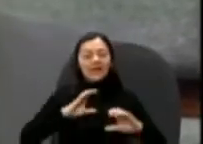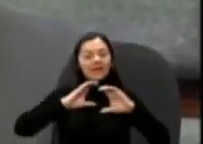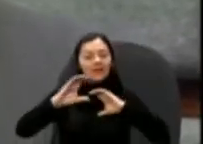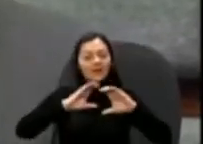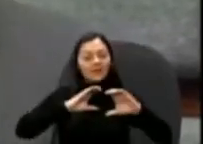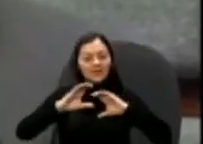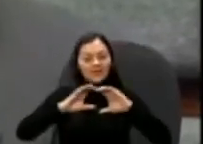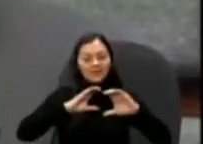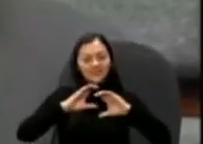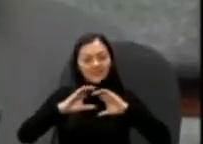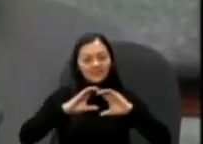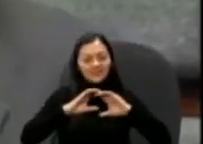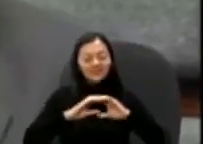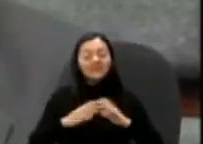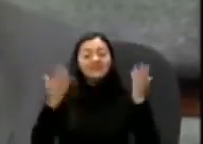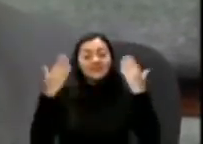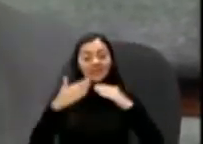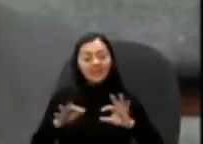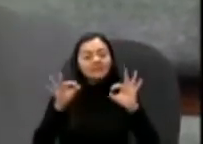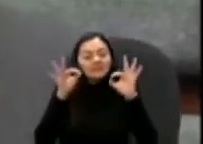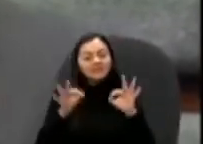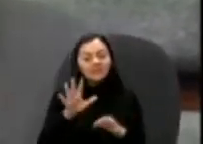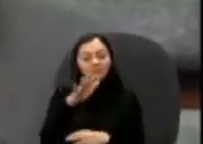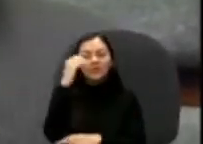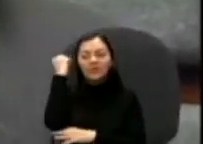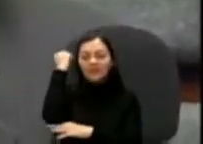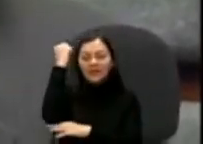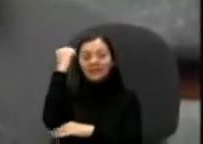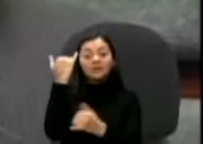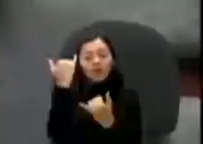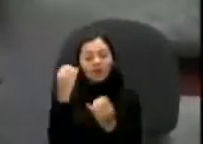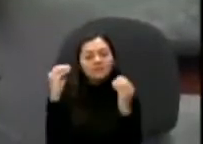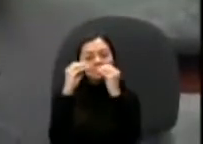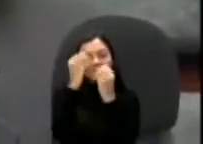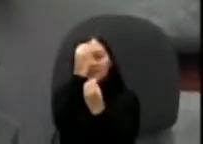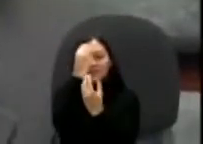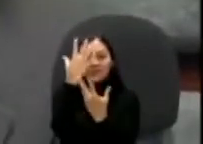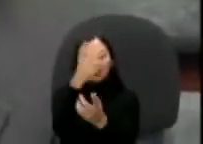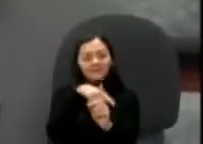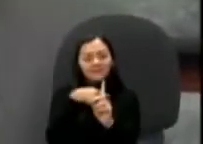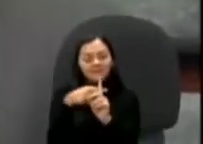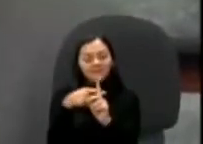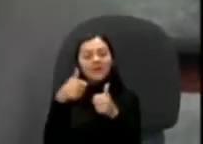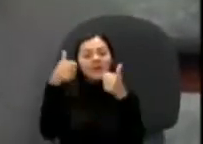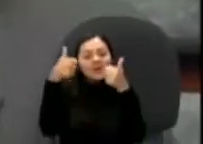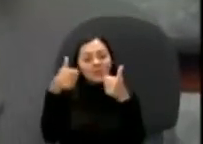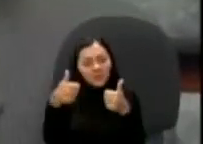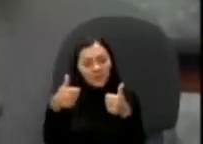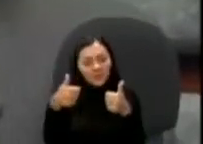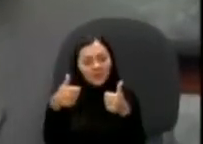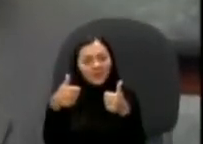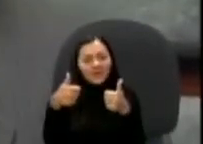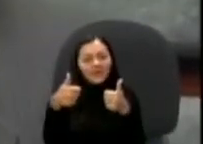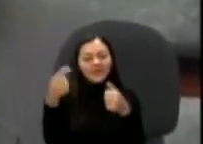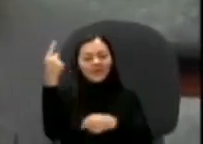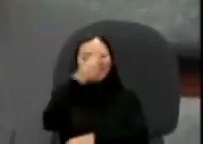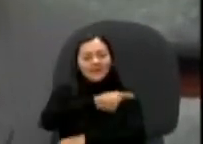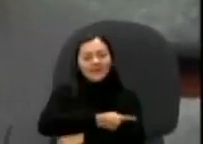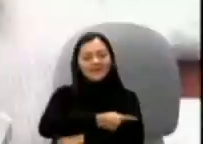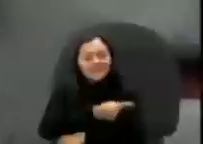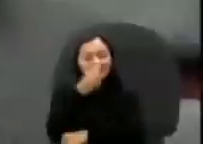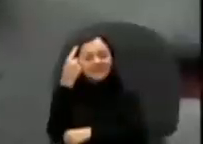de comunicación haciendo efectivo su derecho a estar bien informados que tengan todos ustedes un buen día